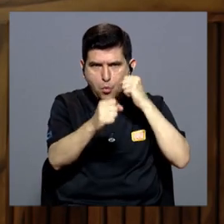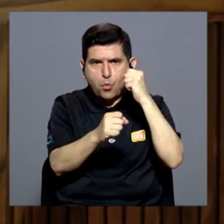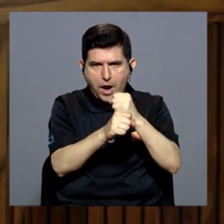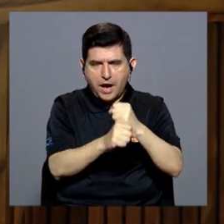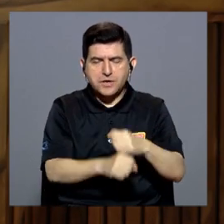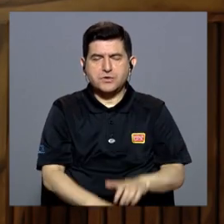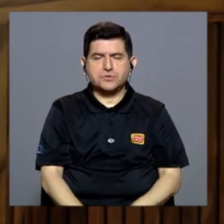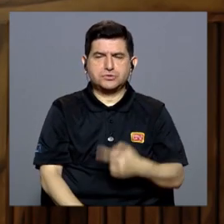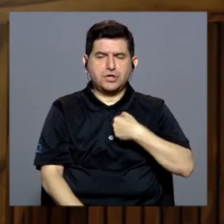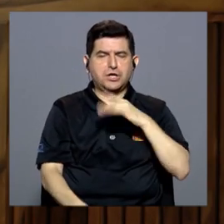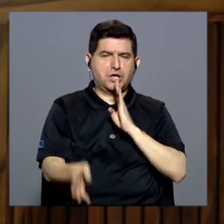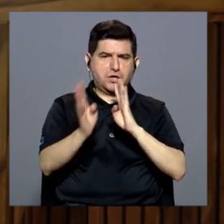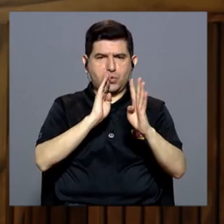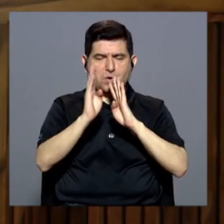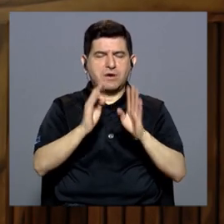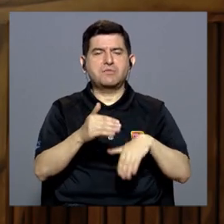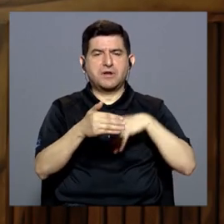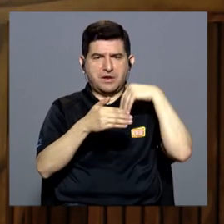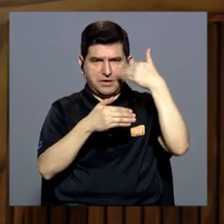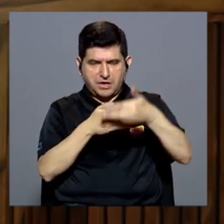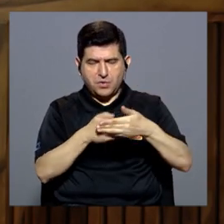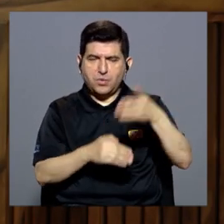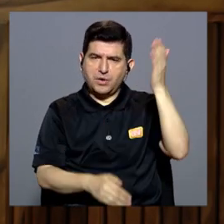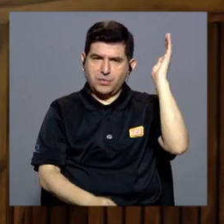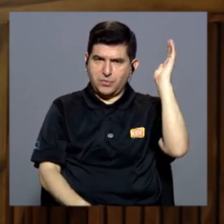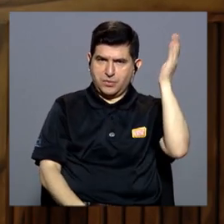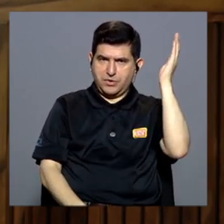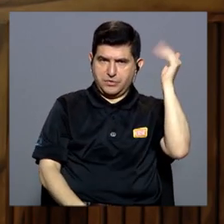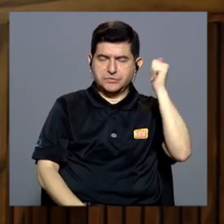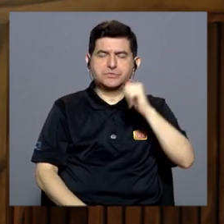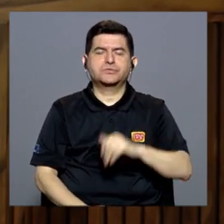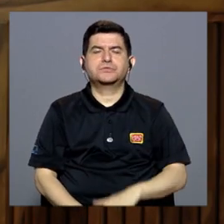voy a referir en lo que luego pronunciaré,